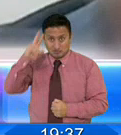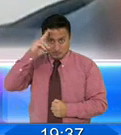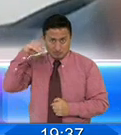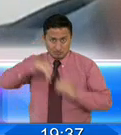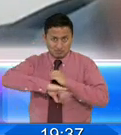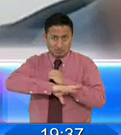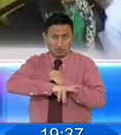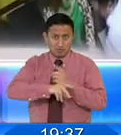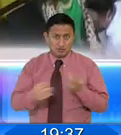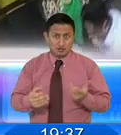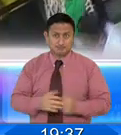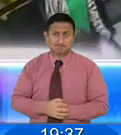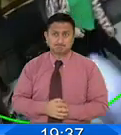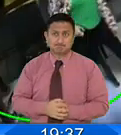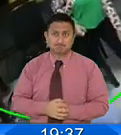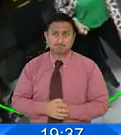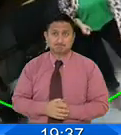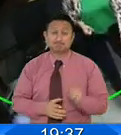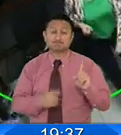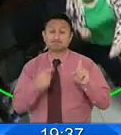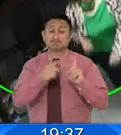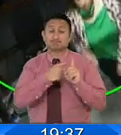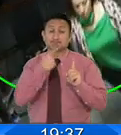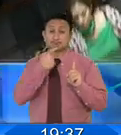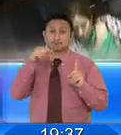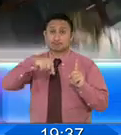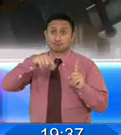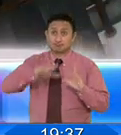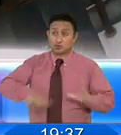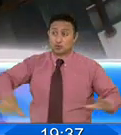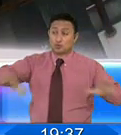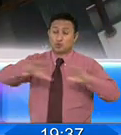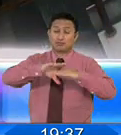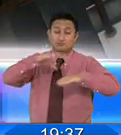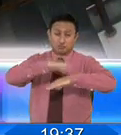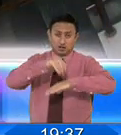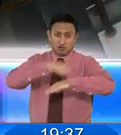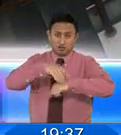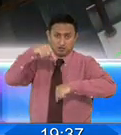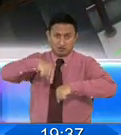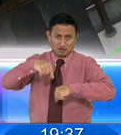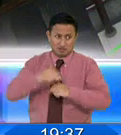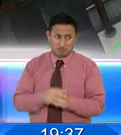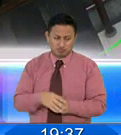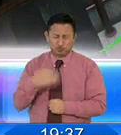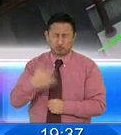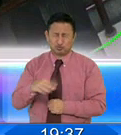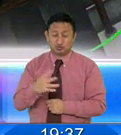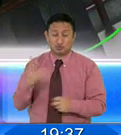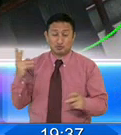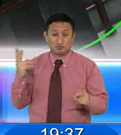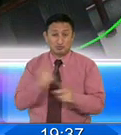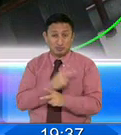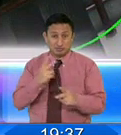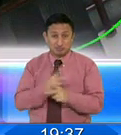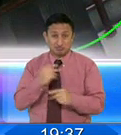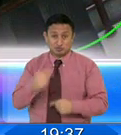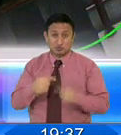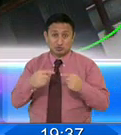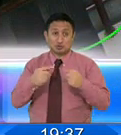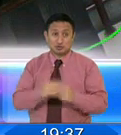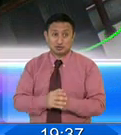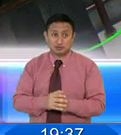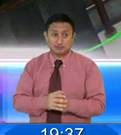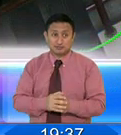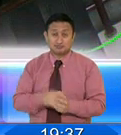trabajo. Y es que la víctima menciona que aquí, en esta zona de Quevedo, la delincuencia es el pan de todos los días. Es así como se desarrolló una